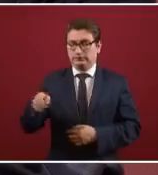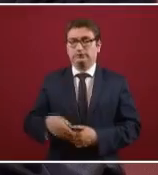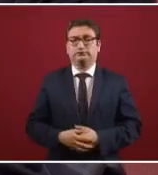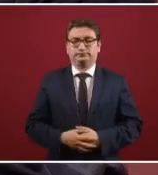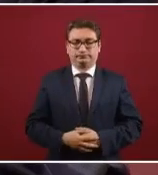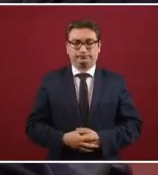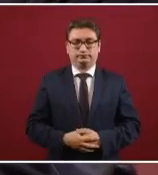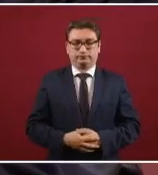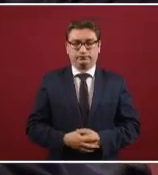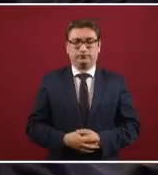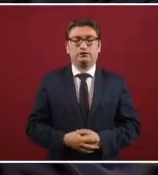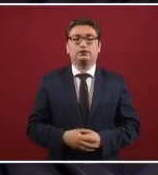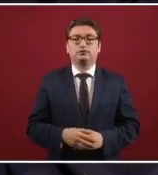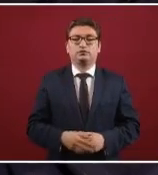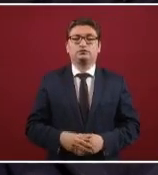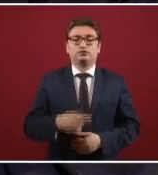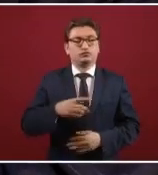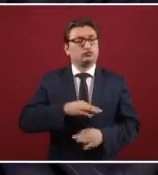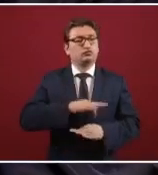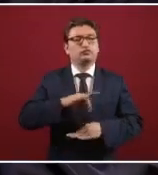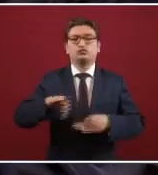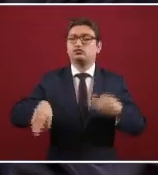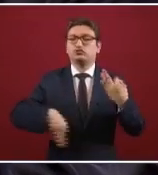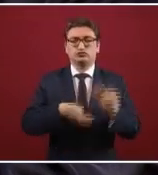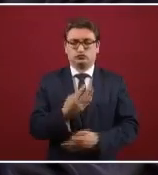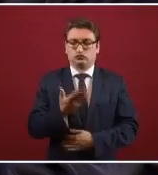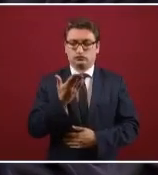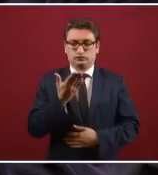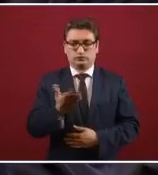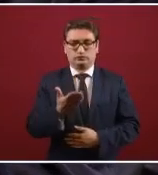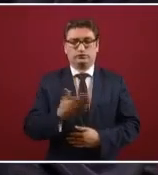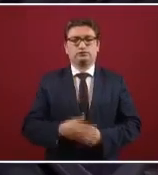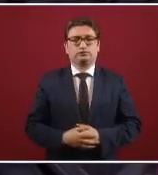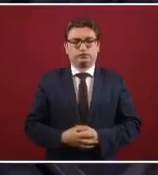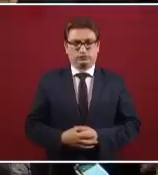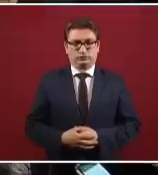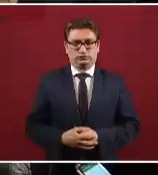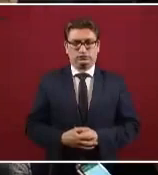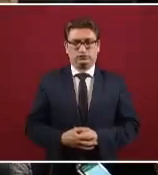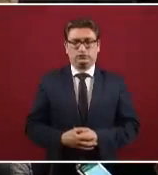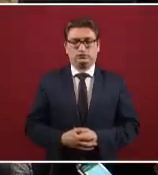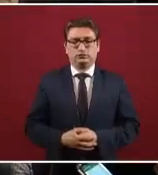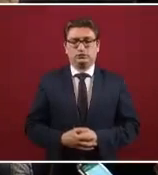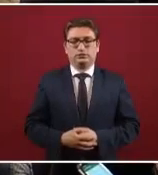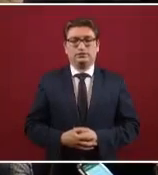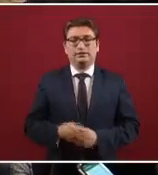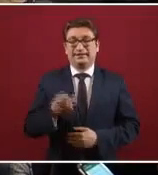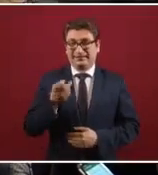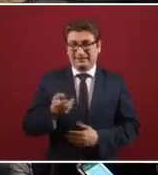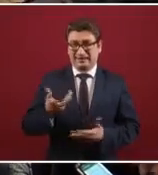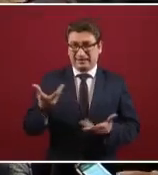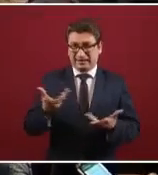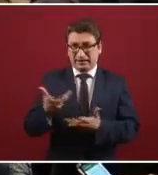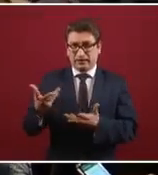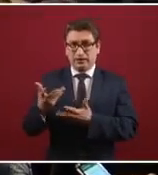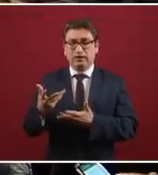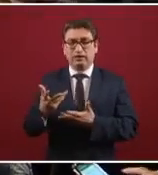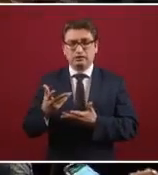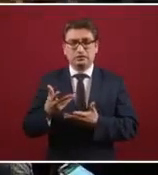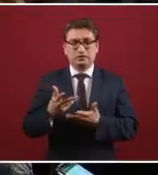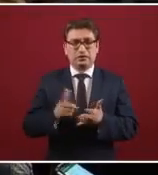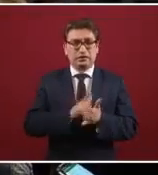entonces pedirles a todos que se abandonen esas actividades